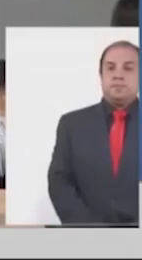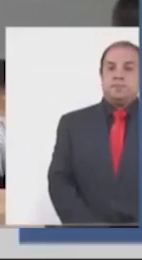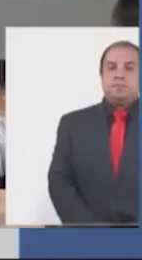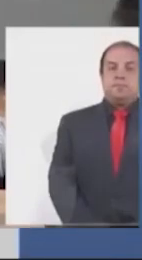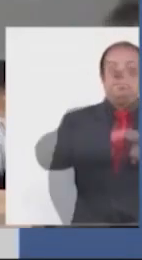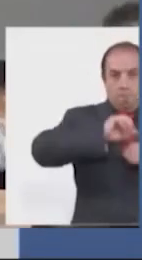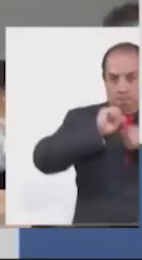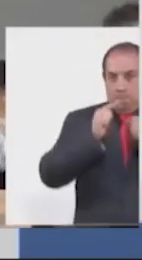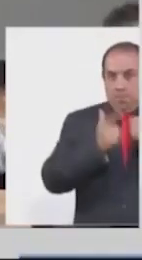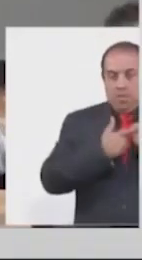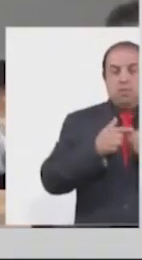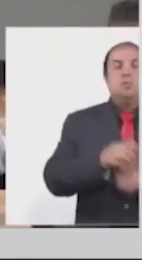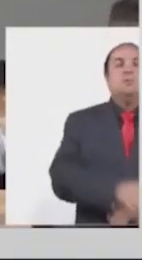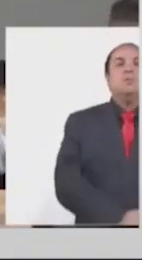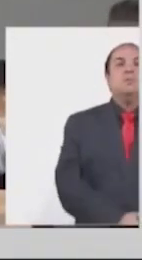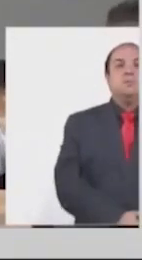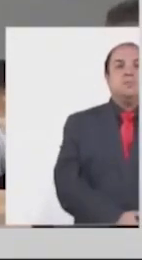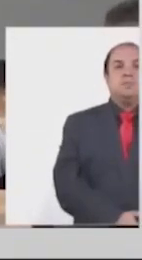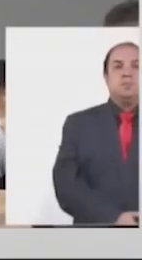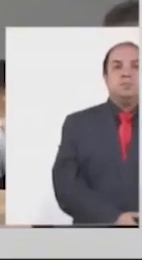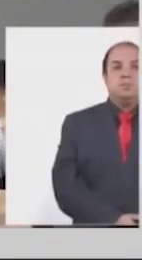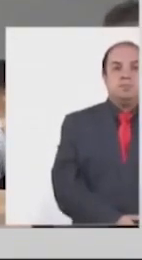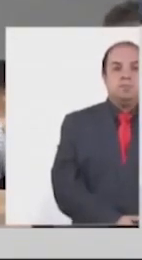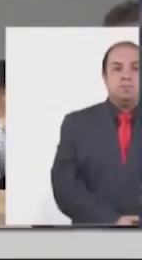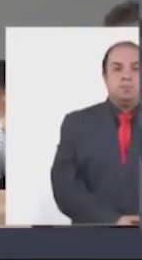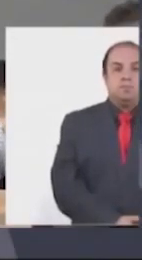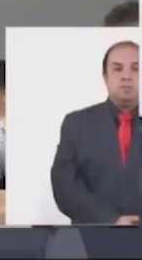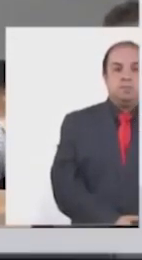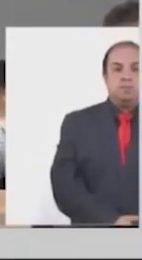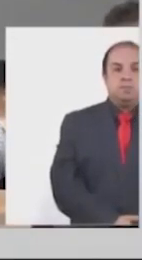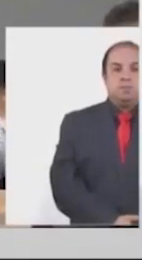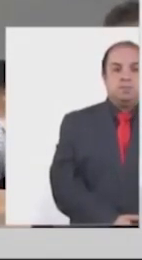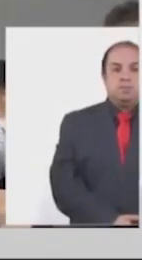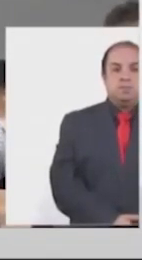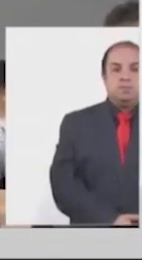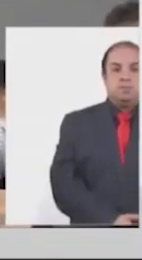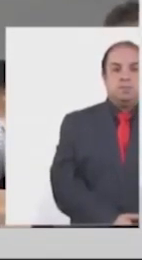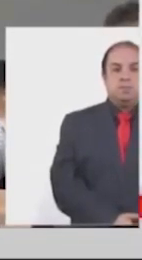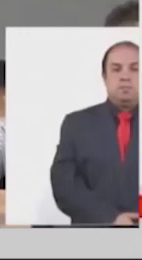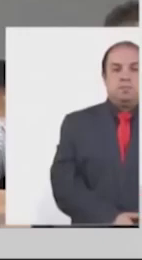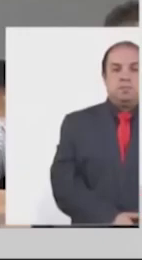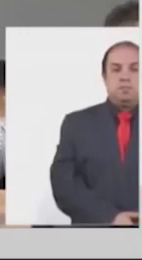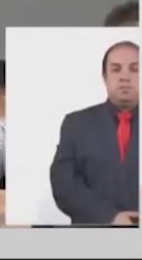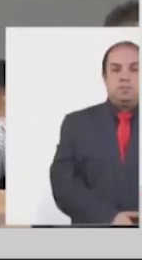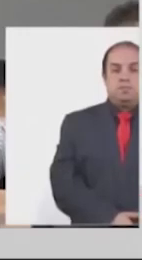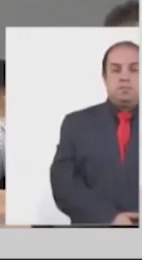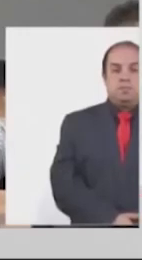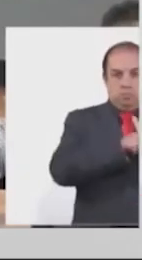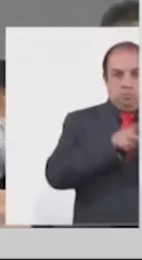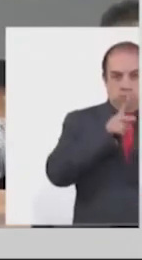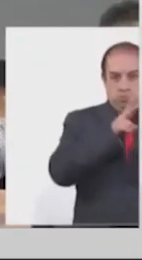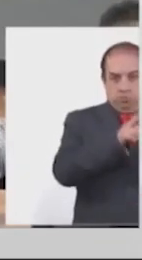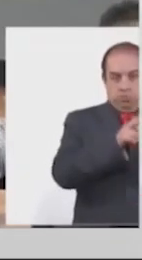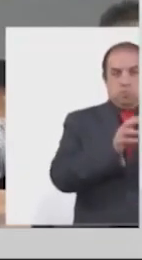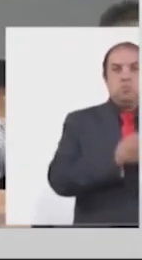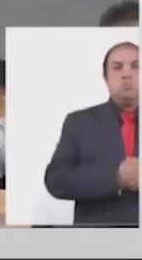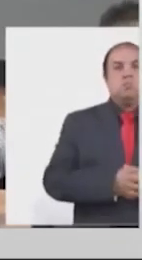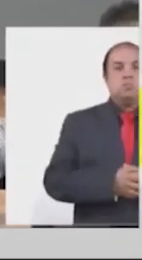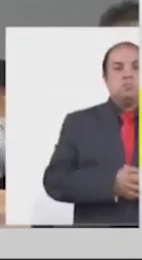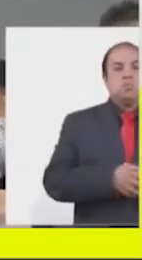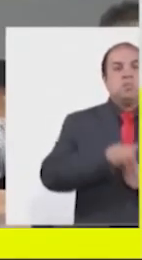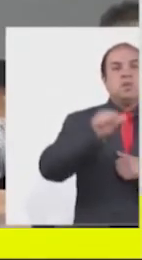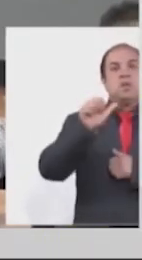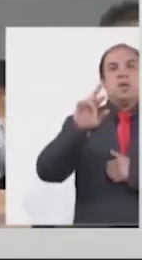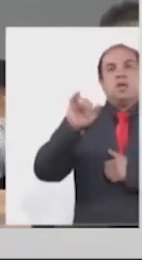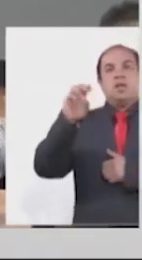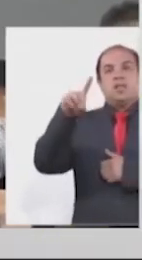desde el hotel presidencial que se mande línea precisamente para de alguna forma perjudicar Aparentemente insisto